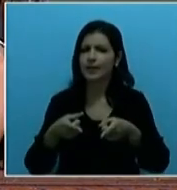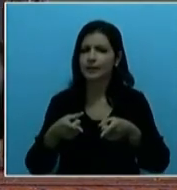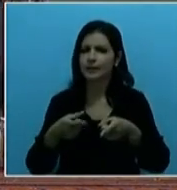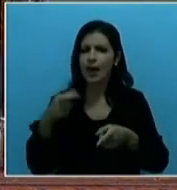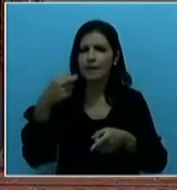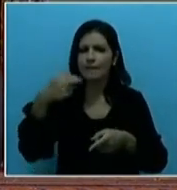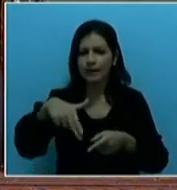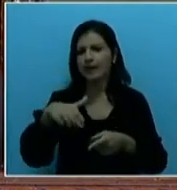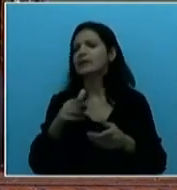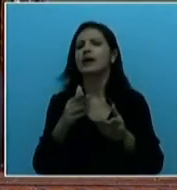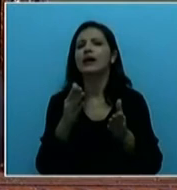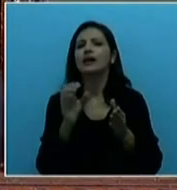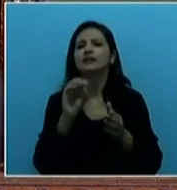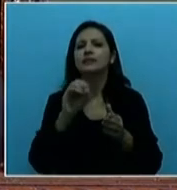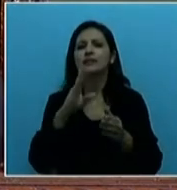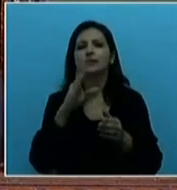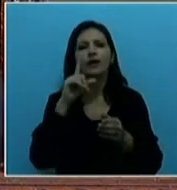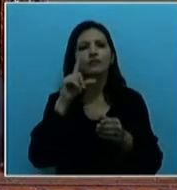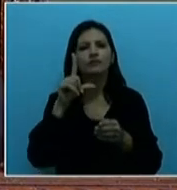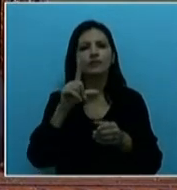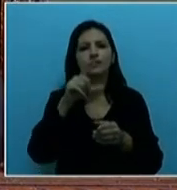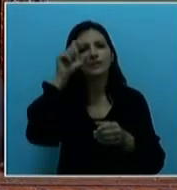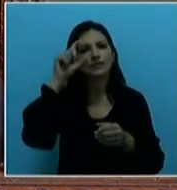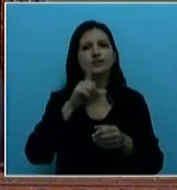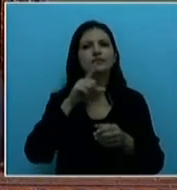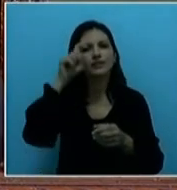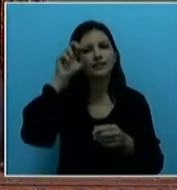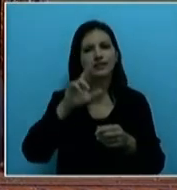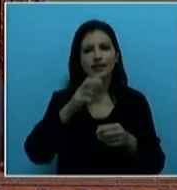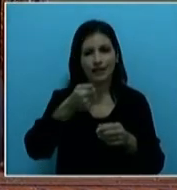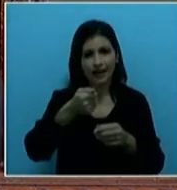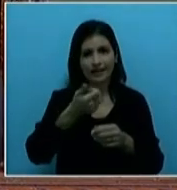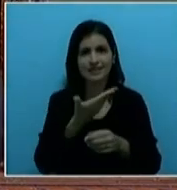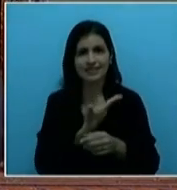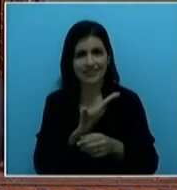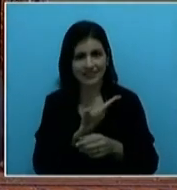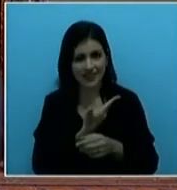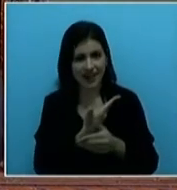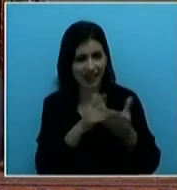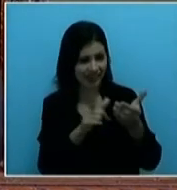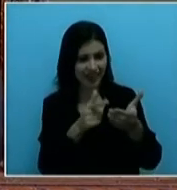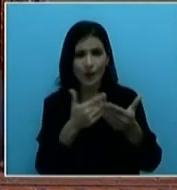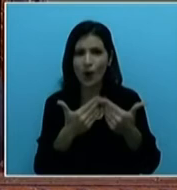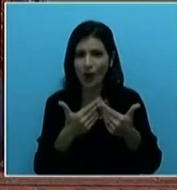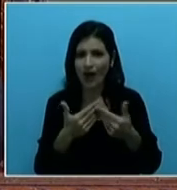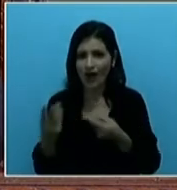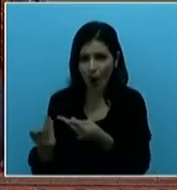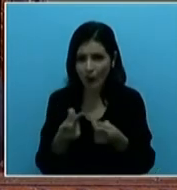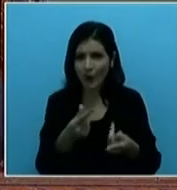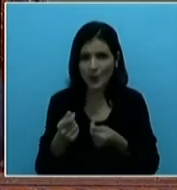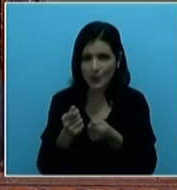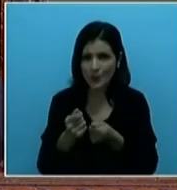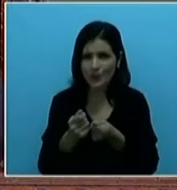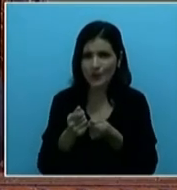billetera santafé todas estas iniciativas buscan trascender un periodo de gestión para convertirse en